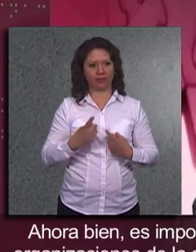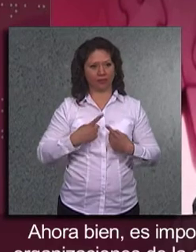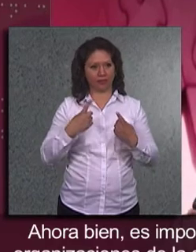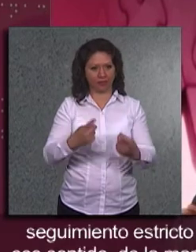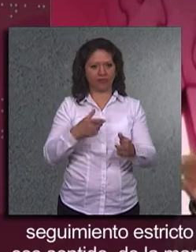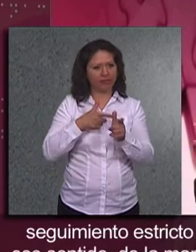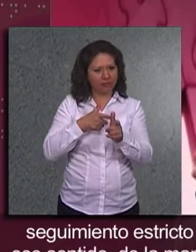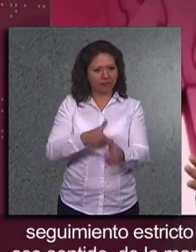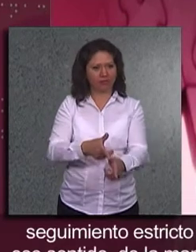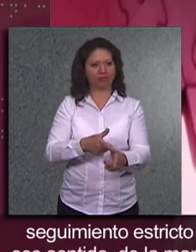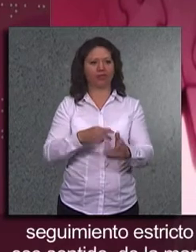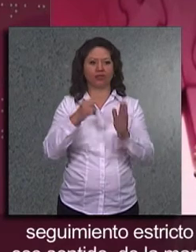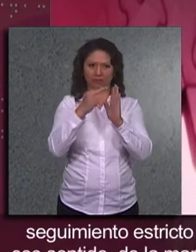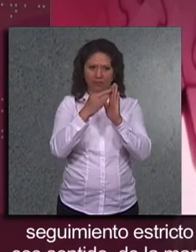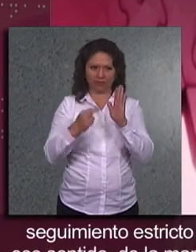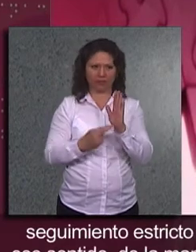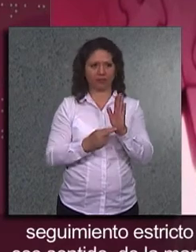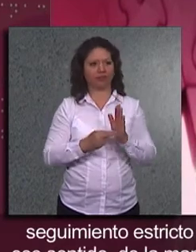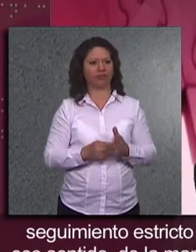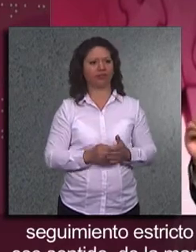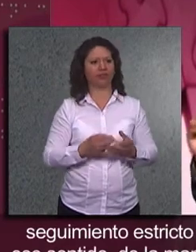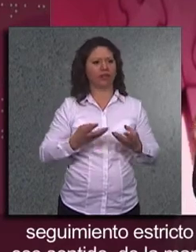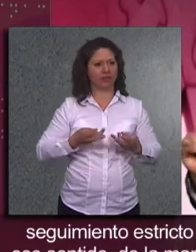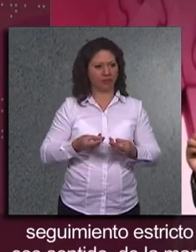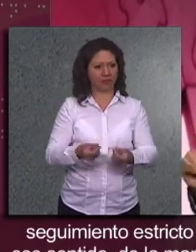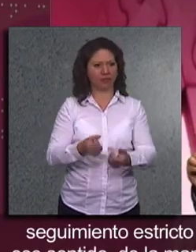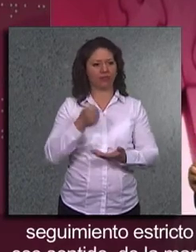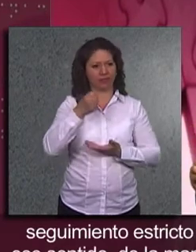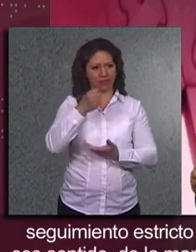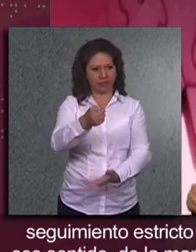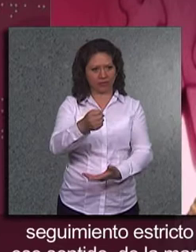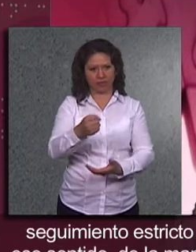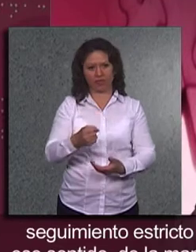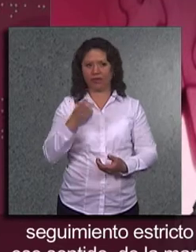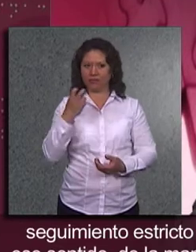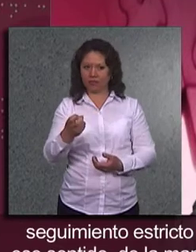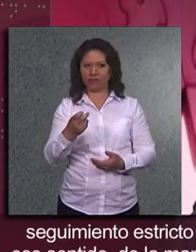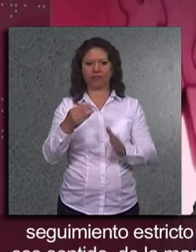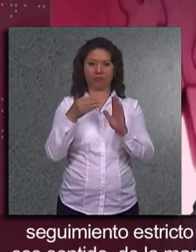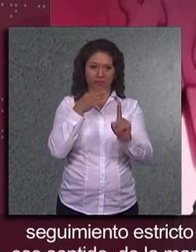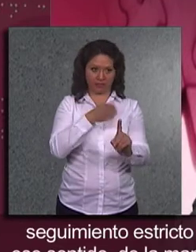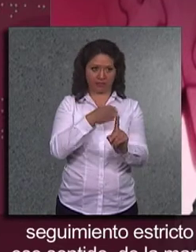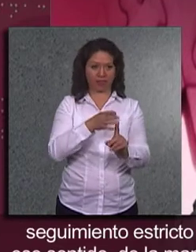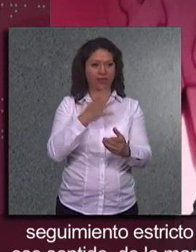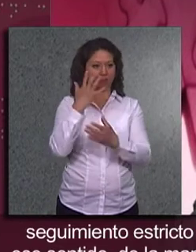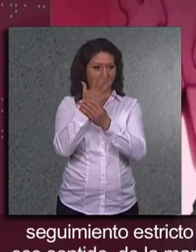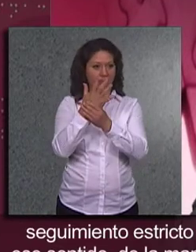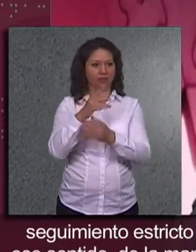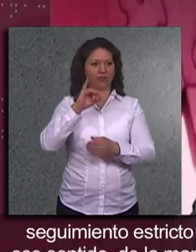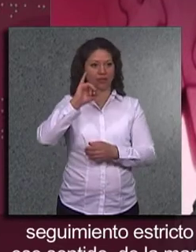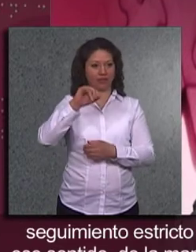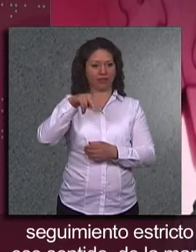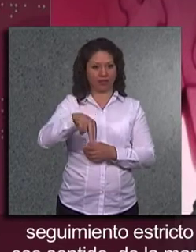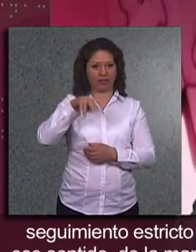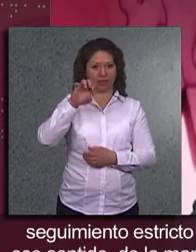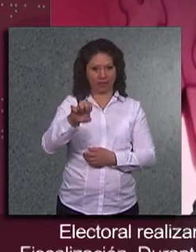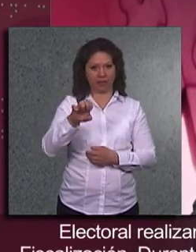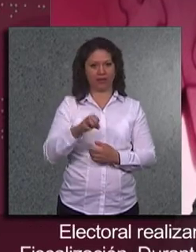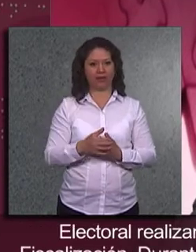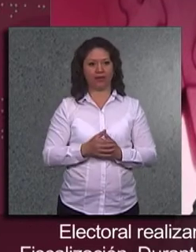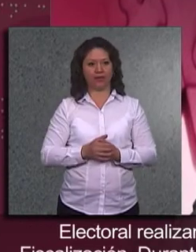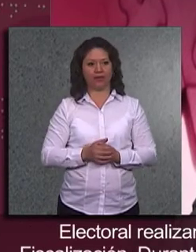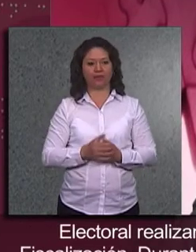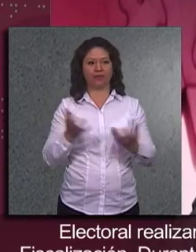han dado un seguimiento estricto al gasto programado en ese sentido de la mano con el instituto nacional